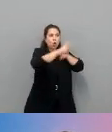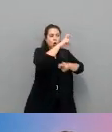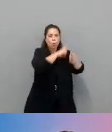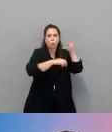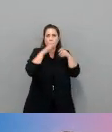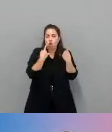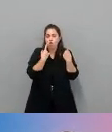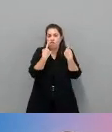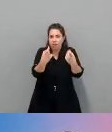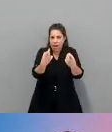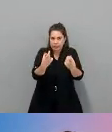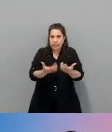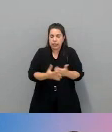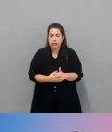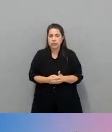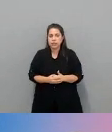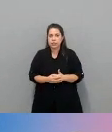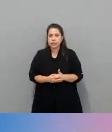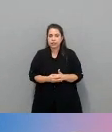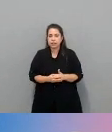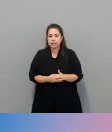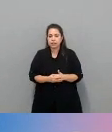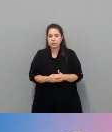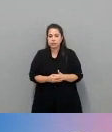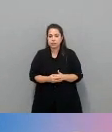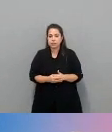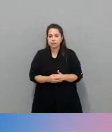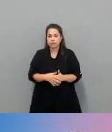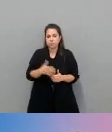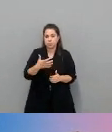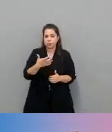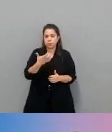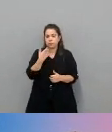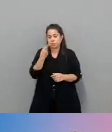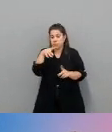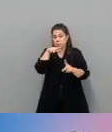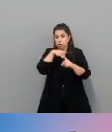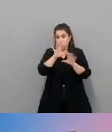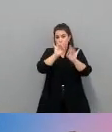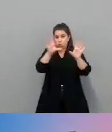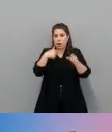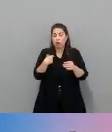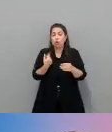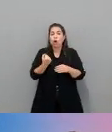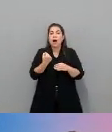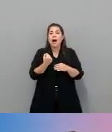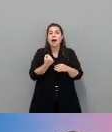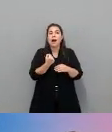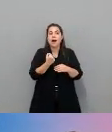vuestra vida, ¿no? Un caso claro es el apoyo social que presta